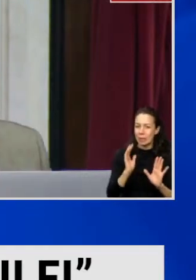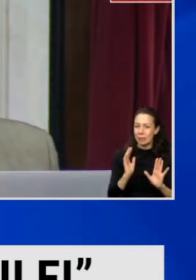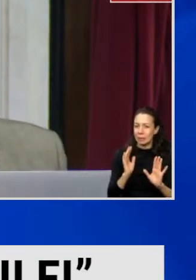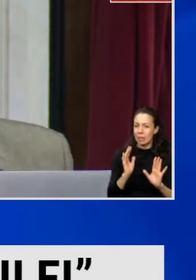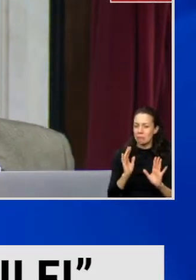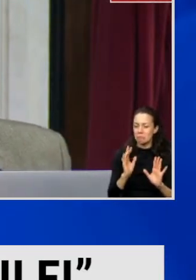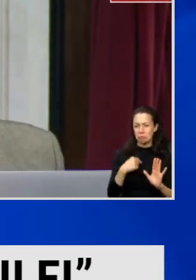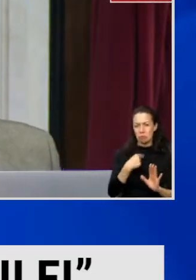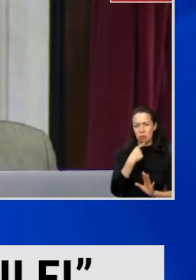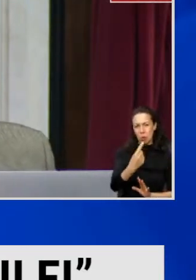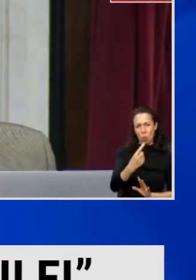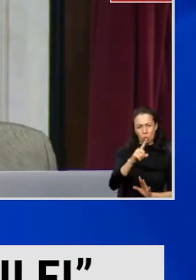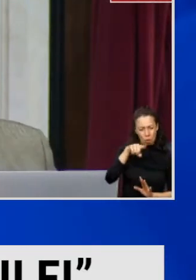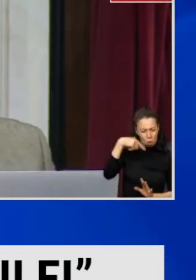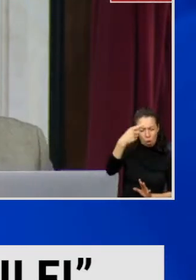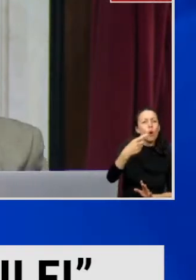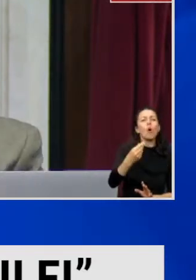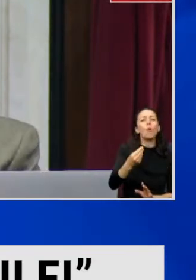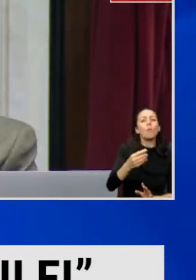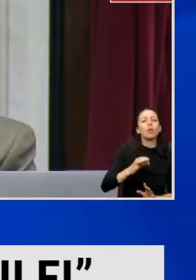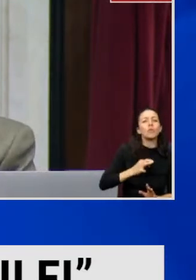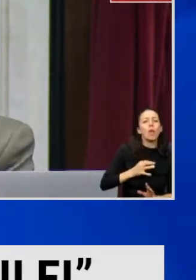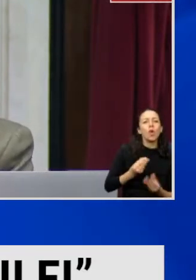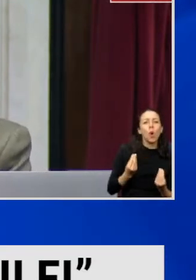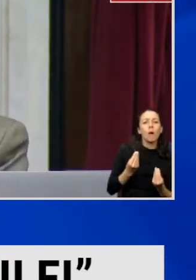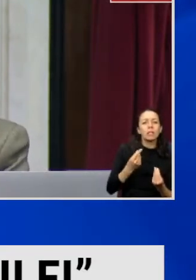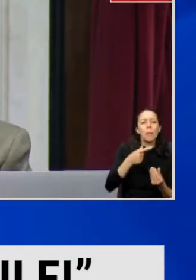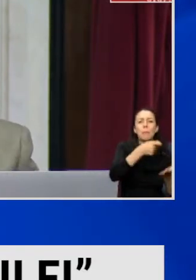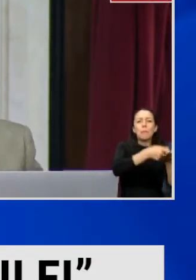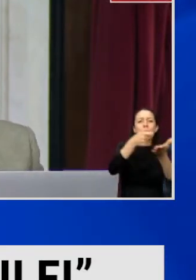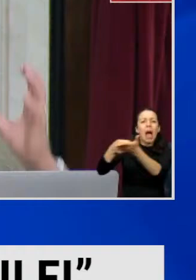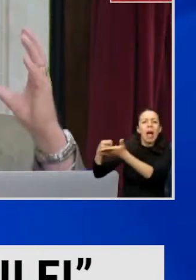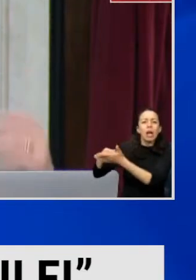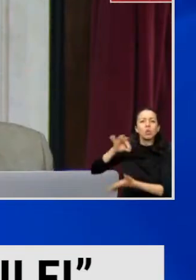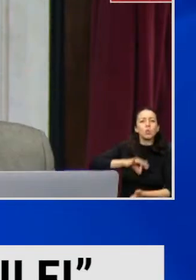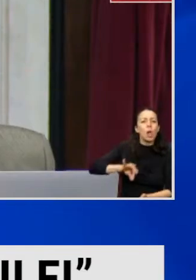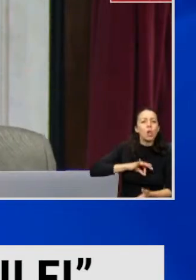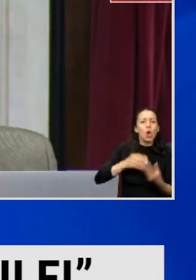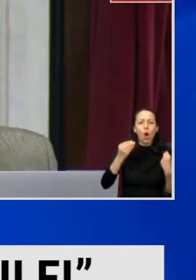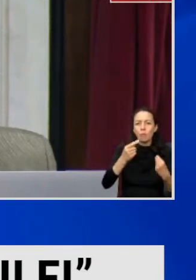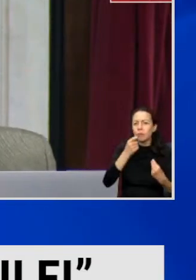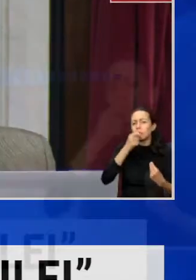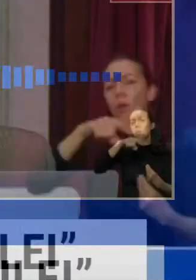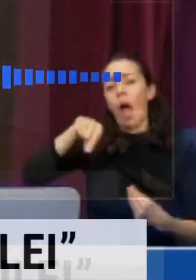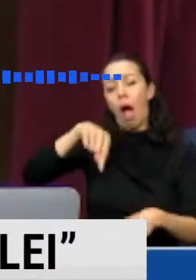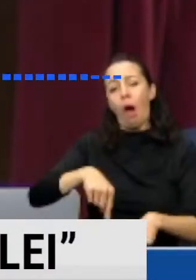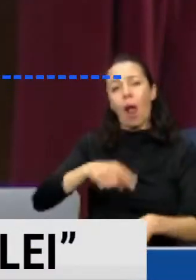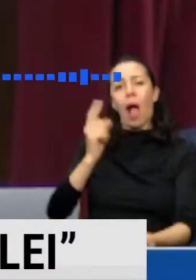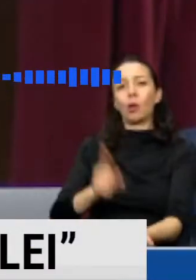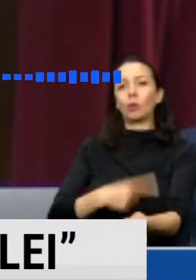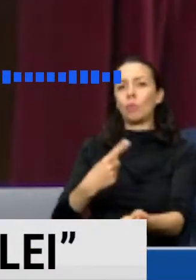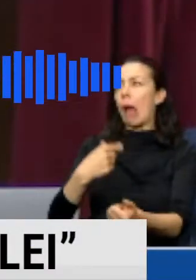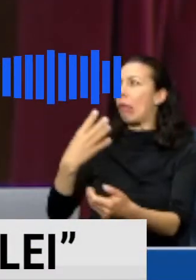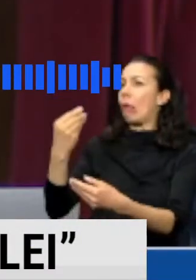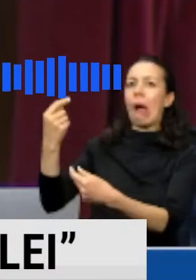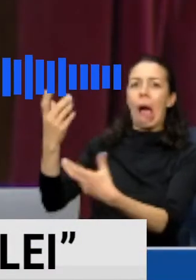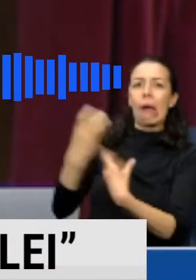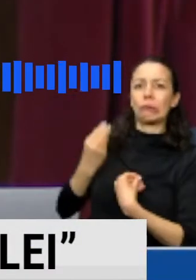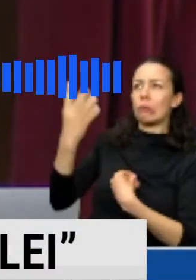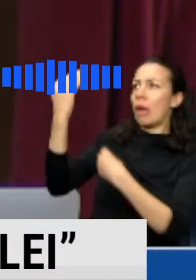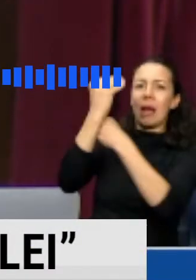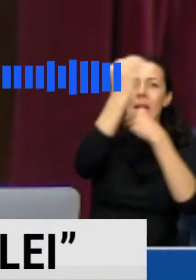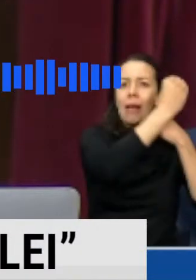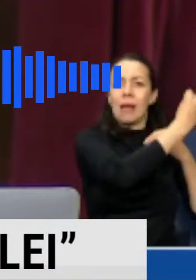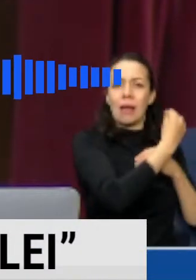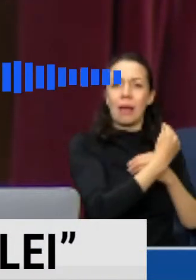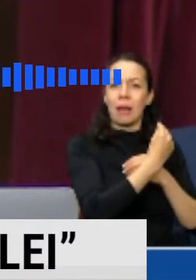por el Cambio. Hoy el que está convocando son los que tienen verdadero poder territorial, que son los gobernadores. Y los legisladores